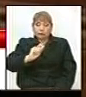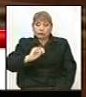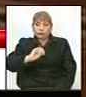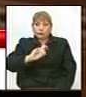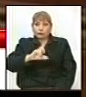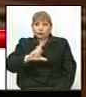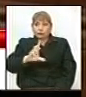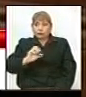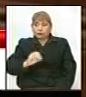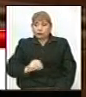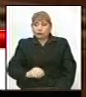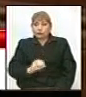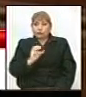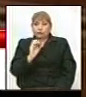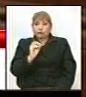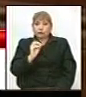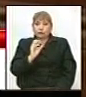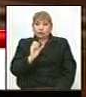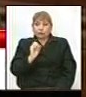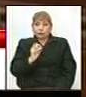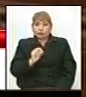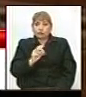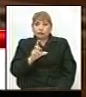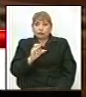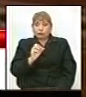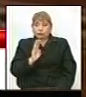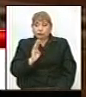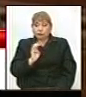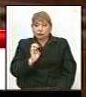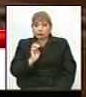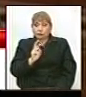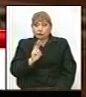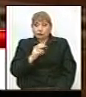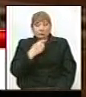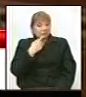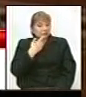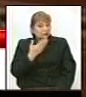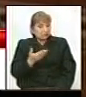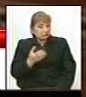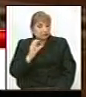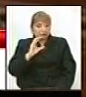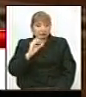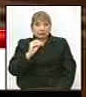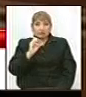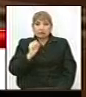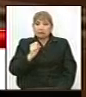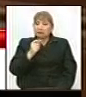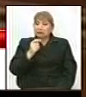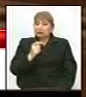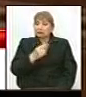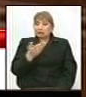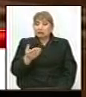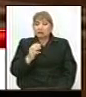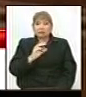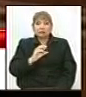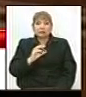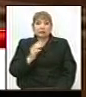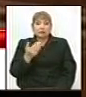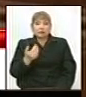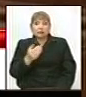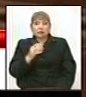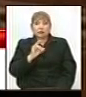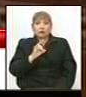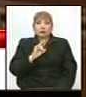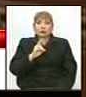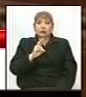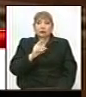señor Cox, lo era, pero ahora también la vinculación del señor Cox con el señor Urresti, que es el candidato de ese partido político, indica